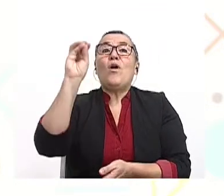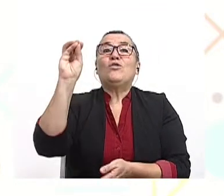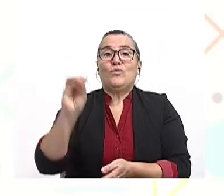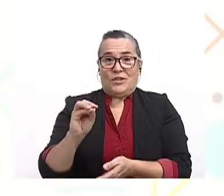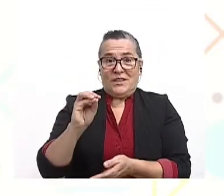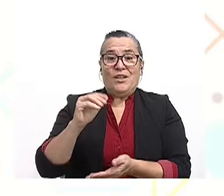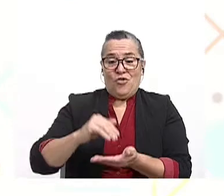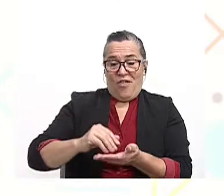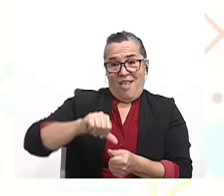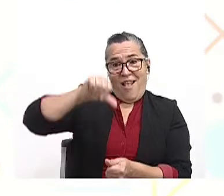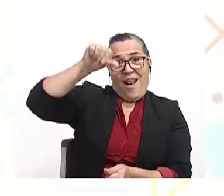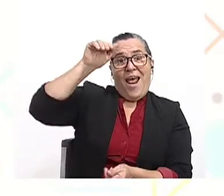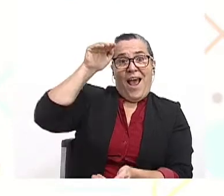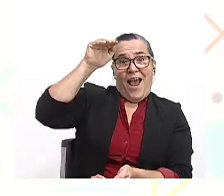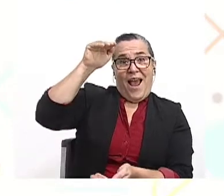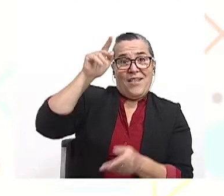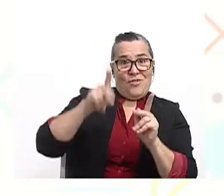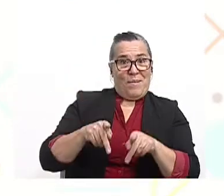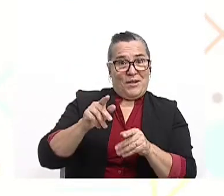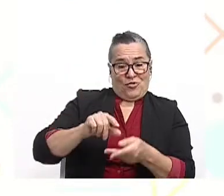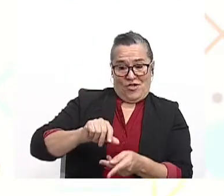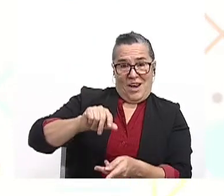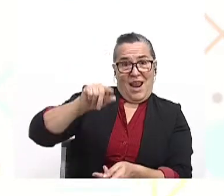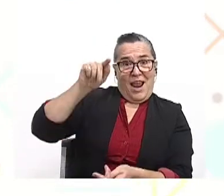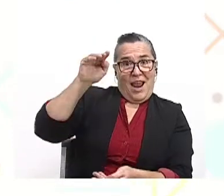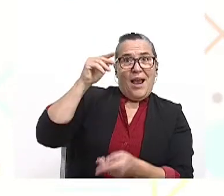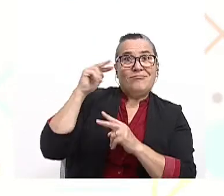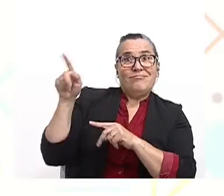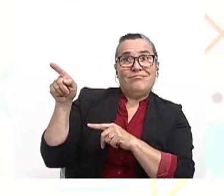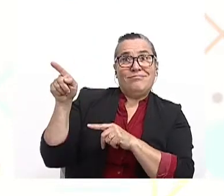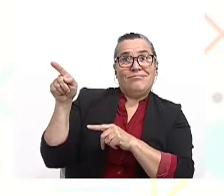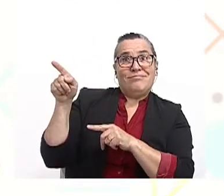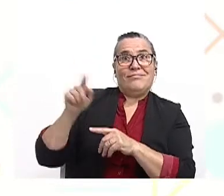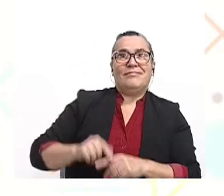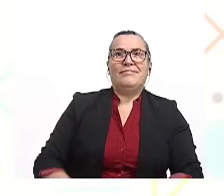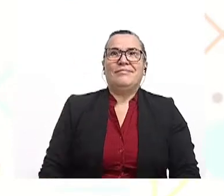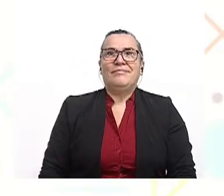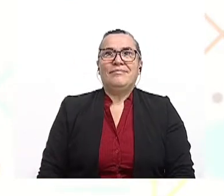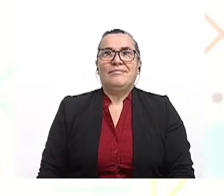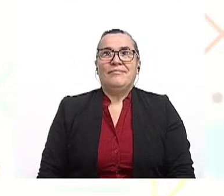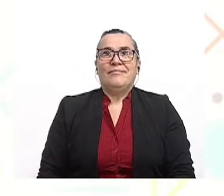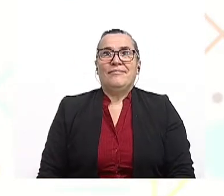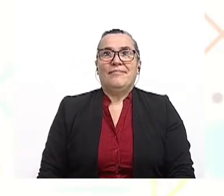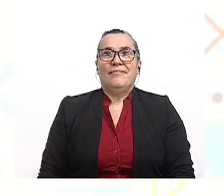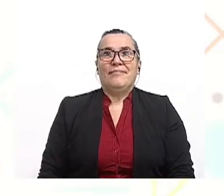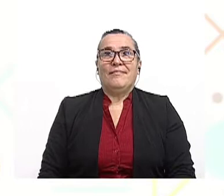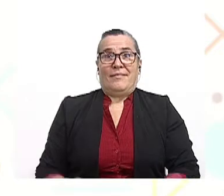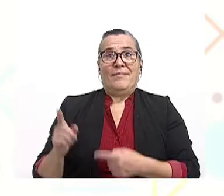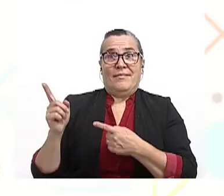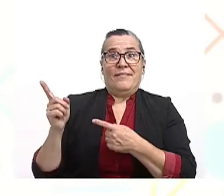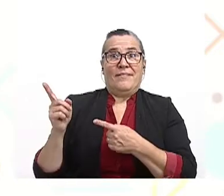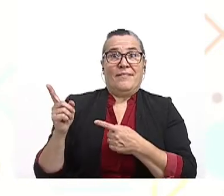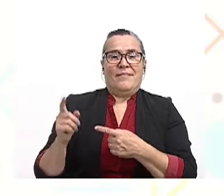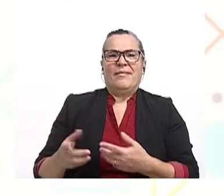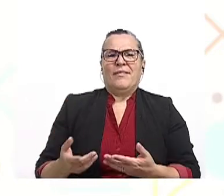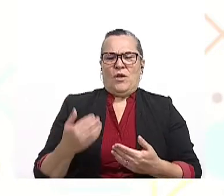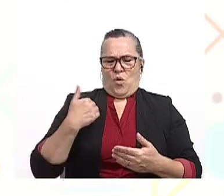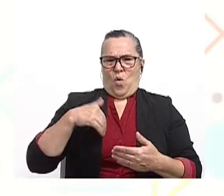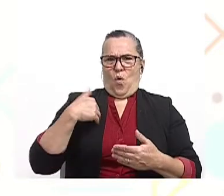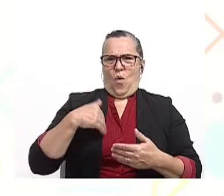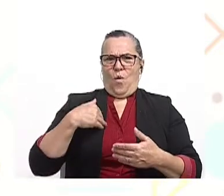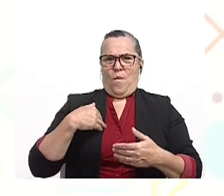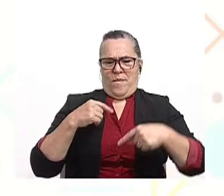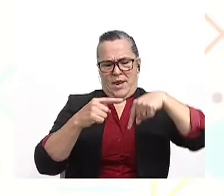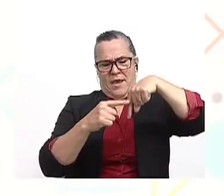26,74%. Ojo acá. Nosotros podemos observar en esta imagen cómo tenemos el fémur de un hombre, porque es